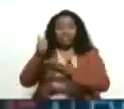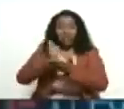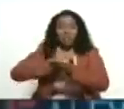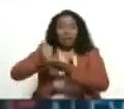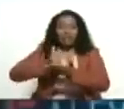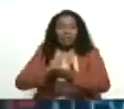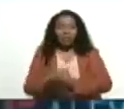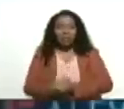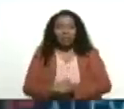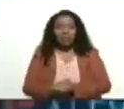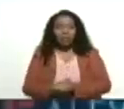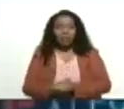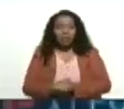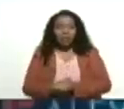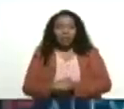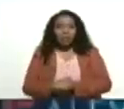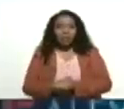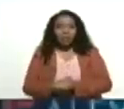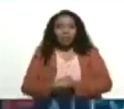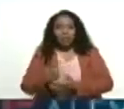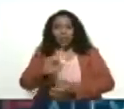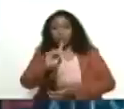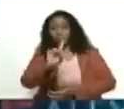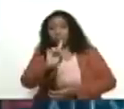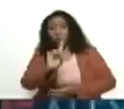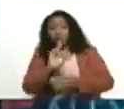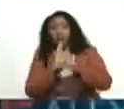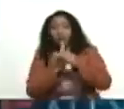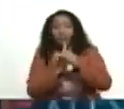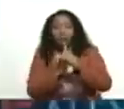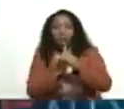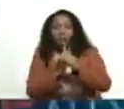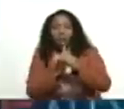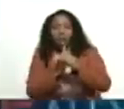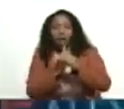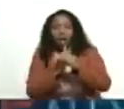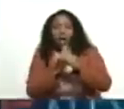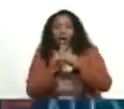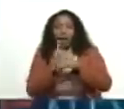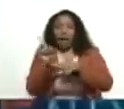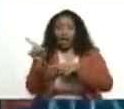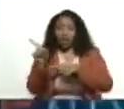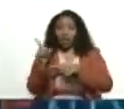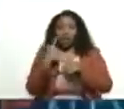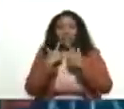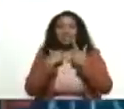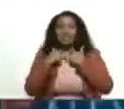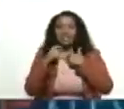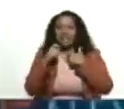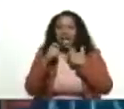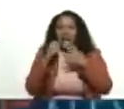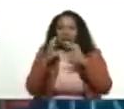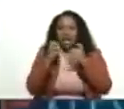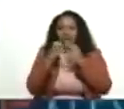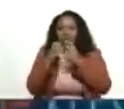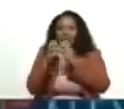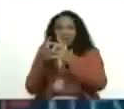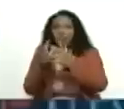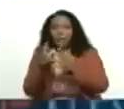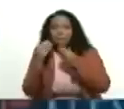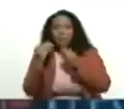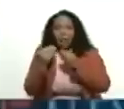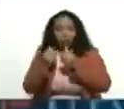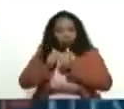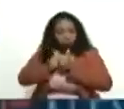farmacéuticas. Y no se detuvieron las hienas, no se detuvieron las bestias cuando